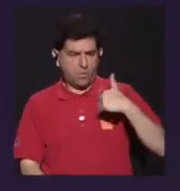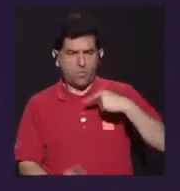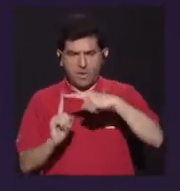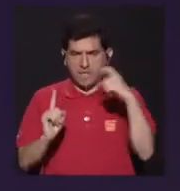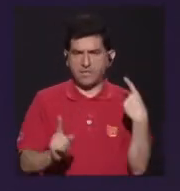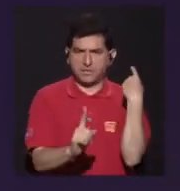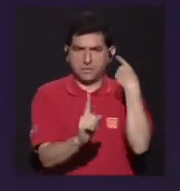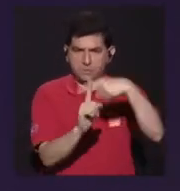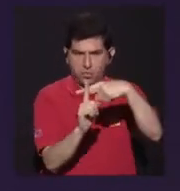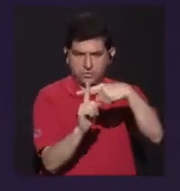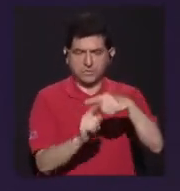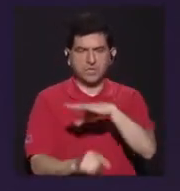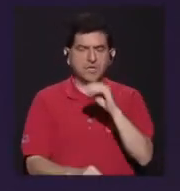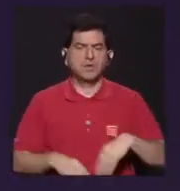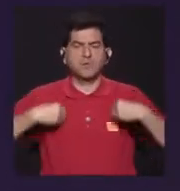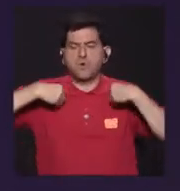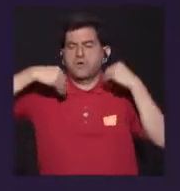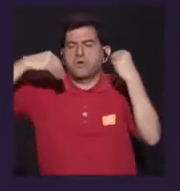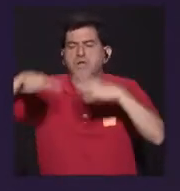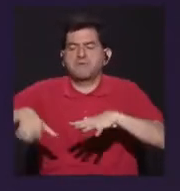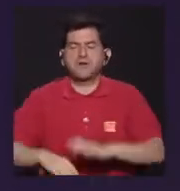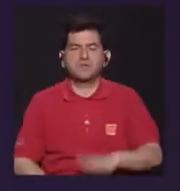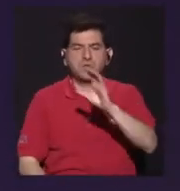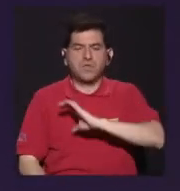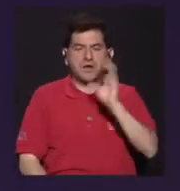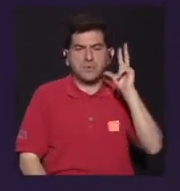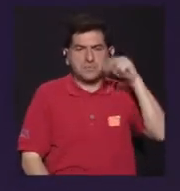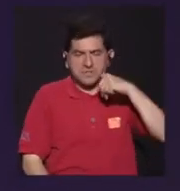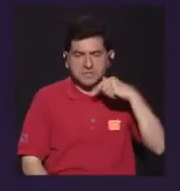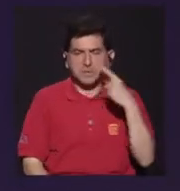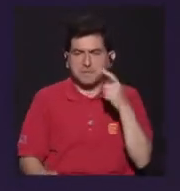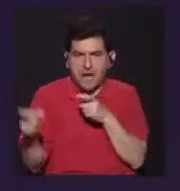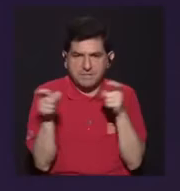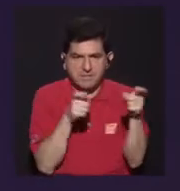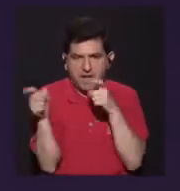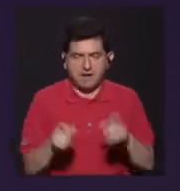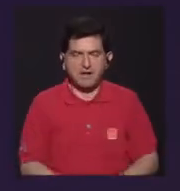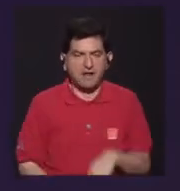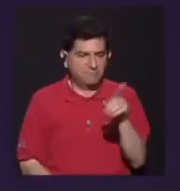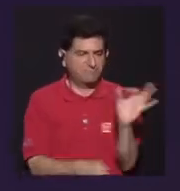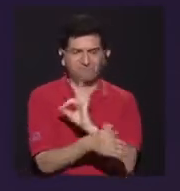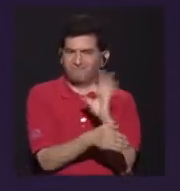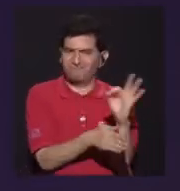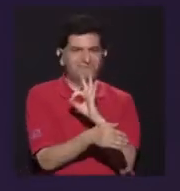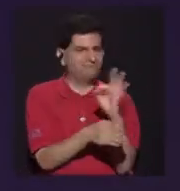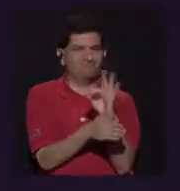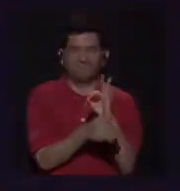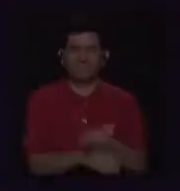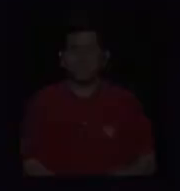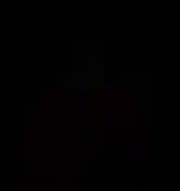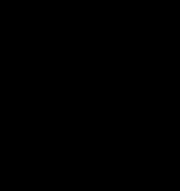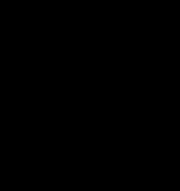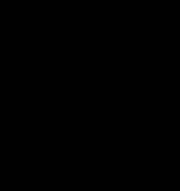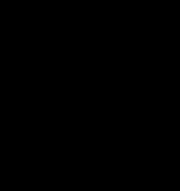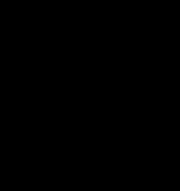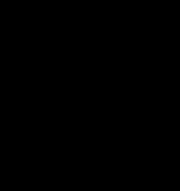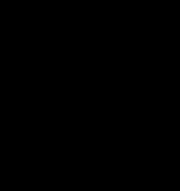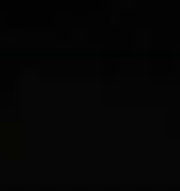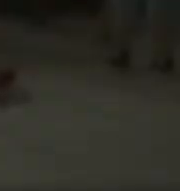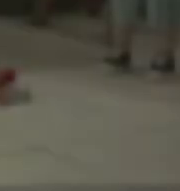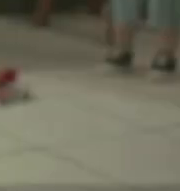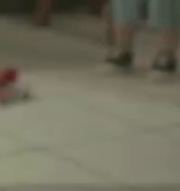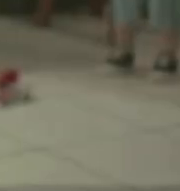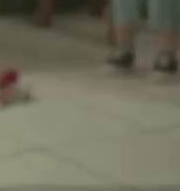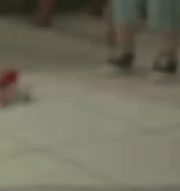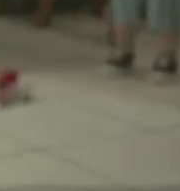lo positivo y de abandonar un poco las conductas machistas patriarcales que no le están funcionando en su vínculo con otras personas. Claro, claro.